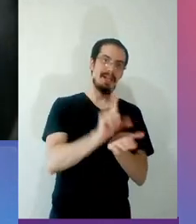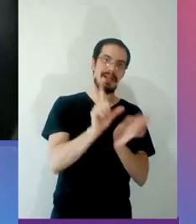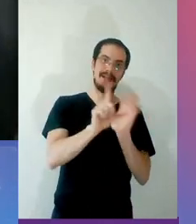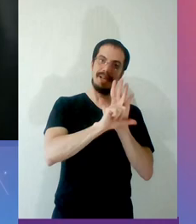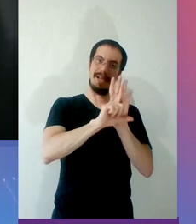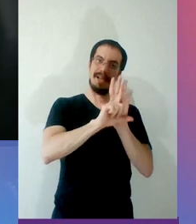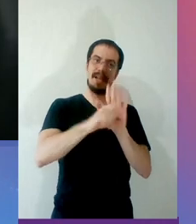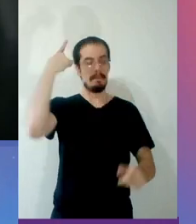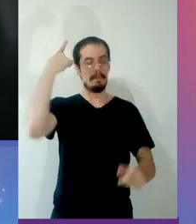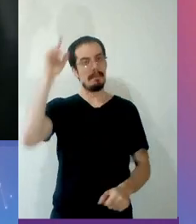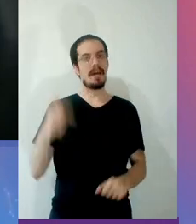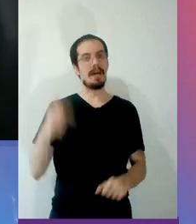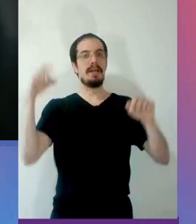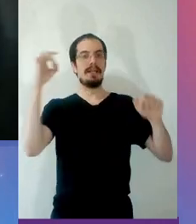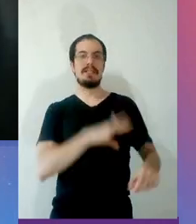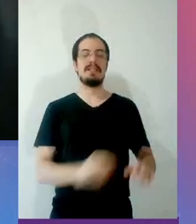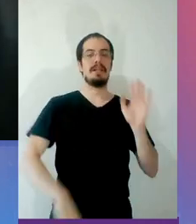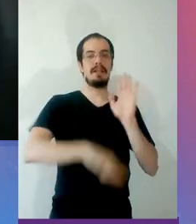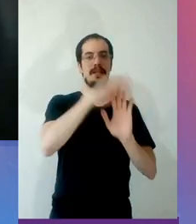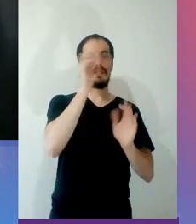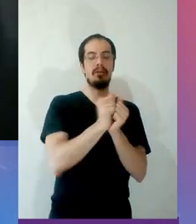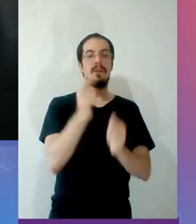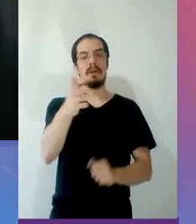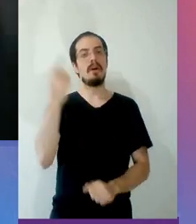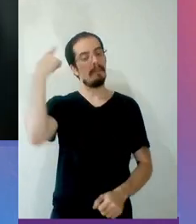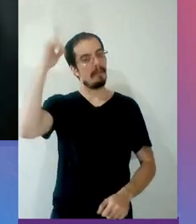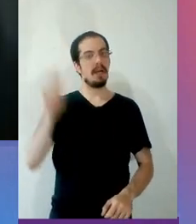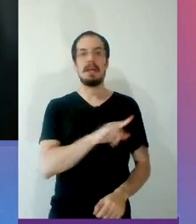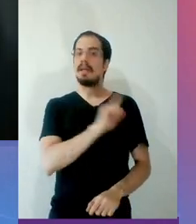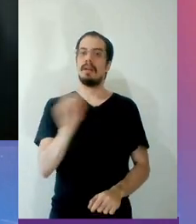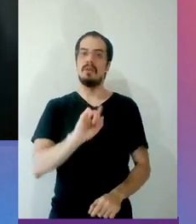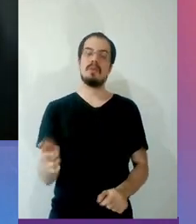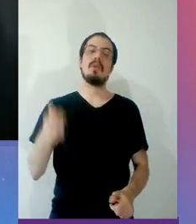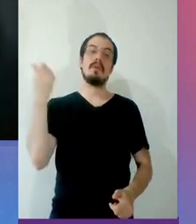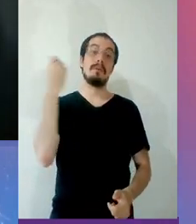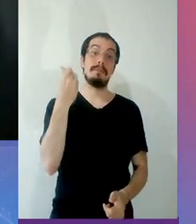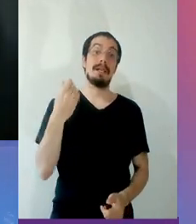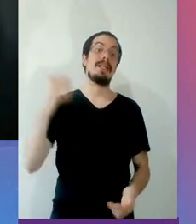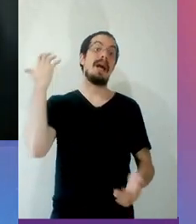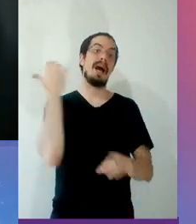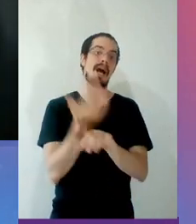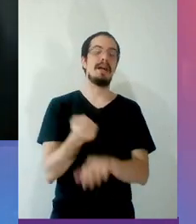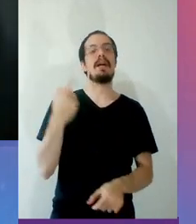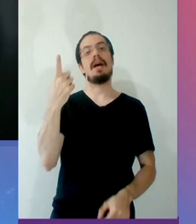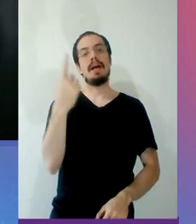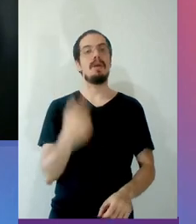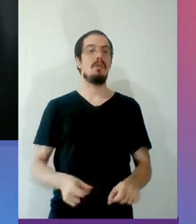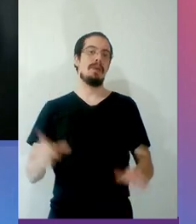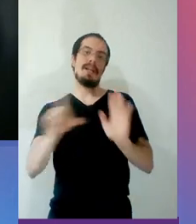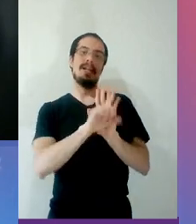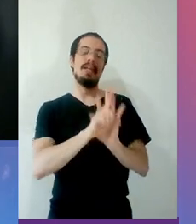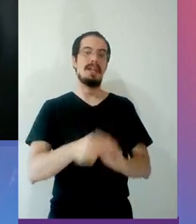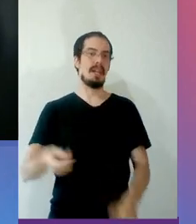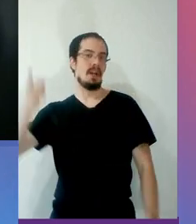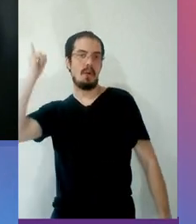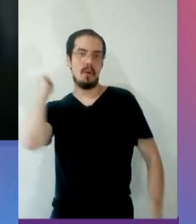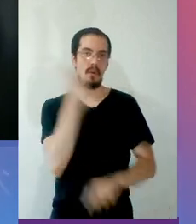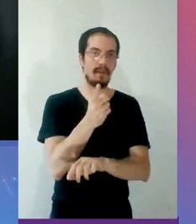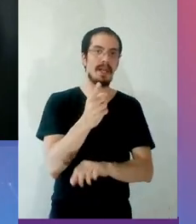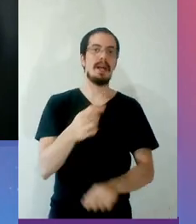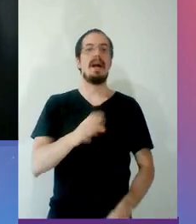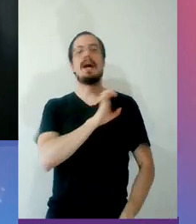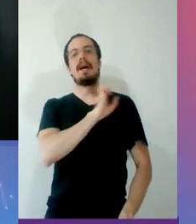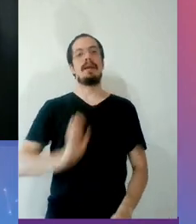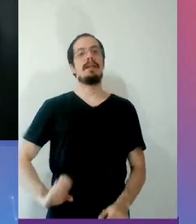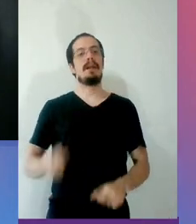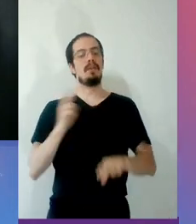que nunca nos va a faltar el presupuesto de la nación, porque hay una ley que lo obliga al Estado a hacerlo. Yo creo que para esto